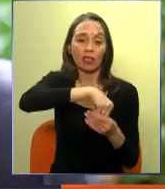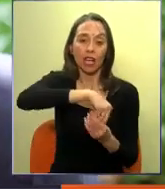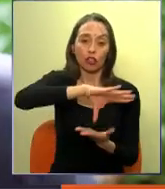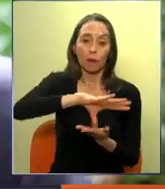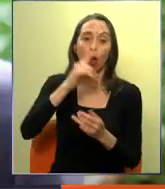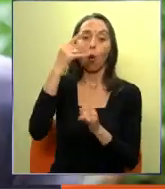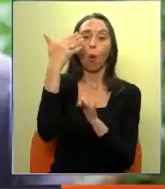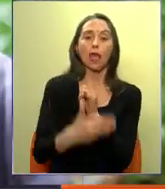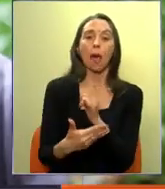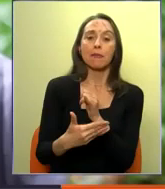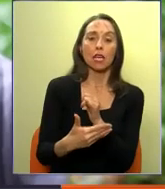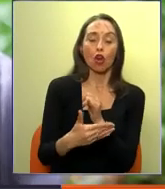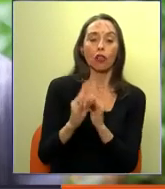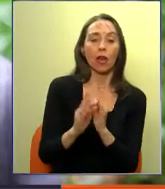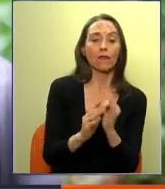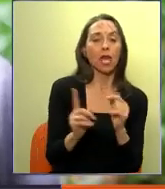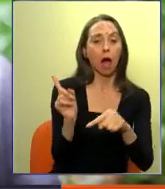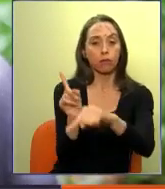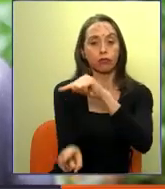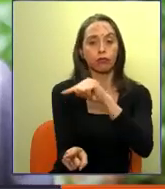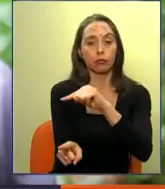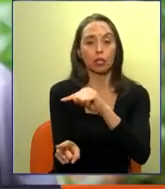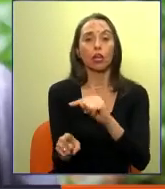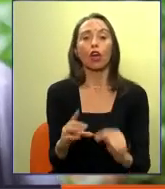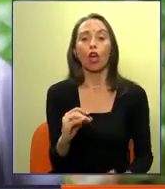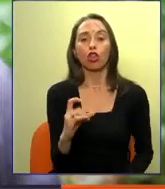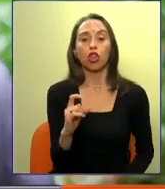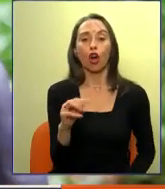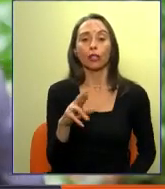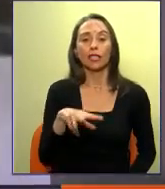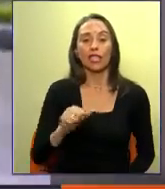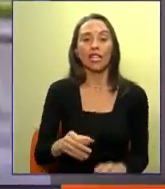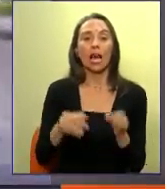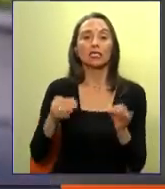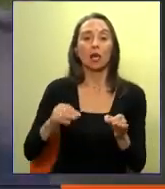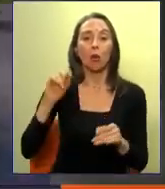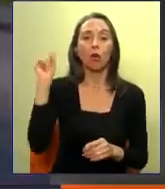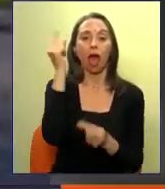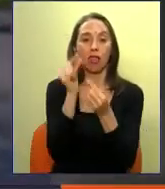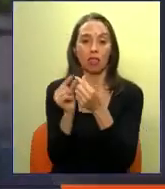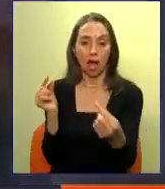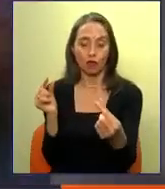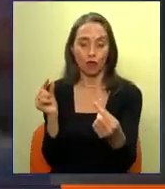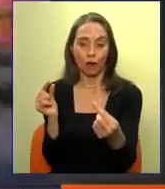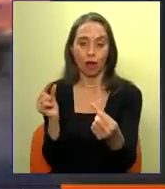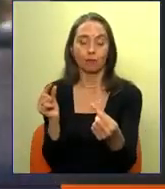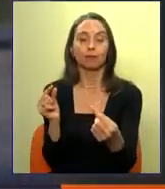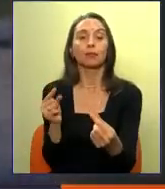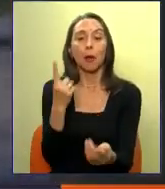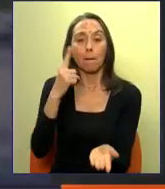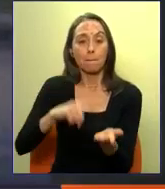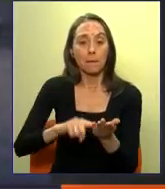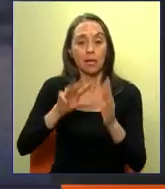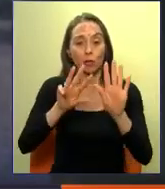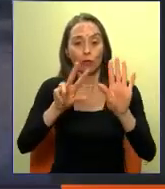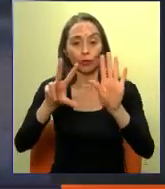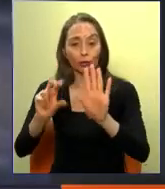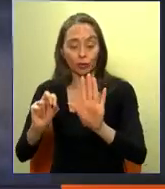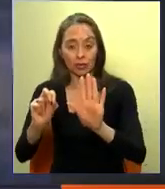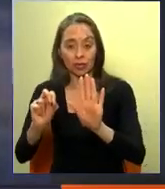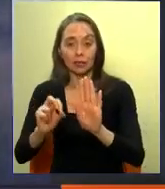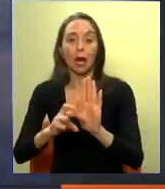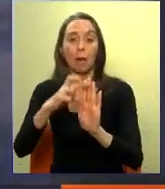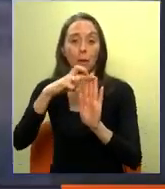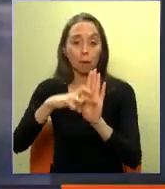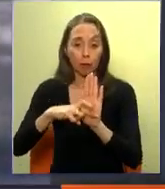enemigo interno debía ser combatido a través de una doctrina que se llama la Doctrina de Seguridad Nacional. Hacia 1980, el proyecto